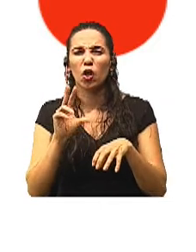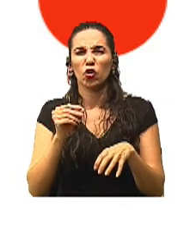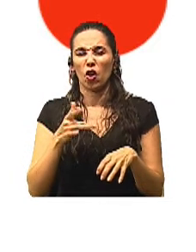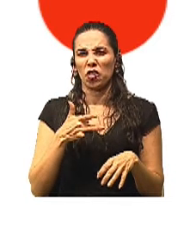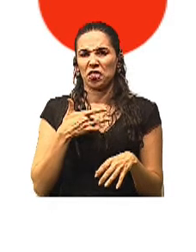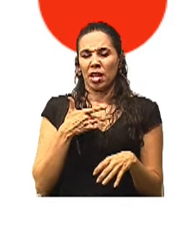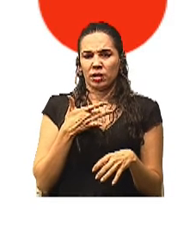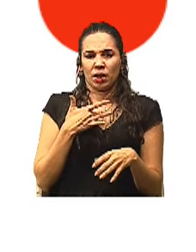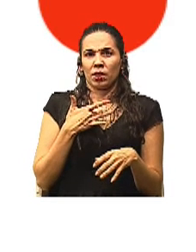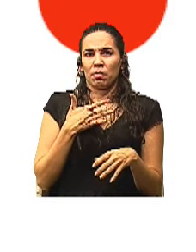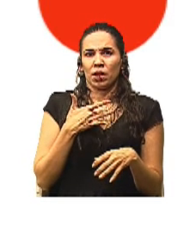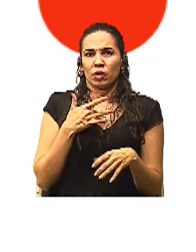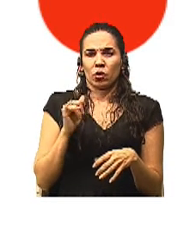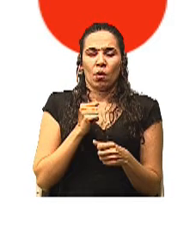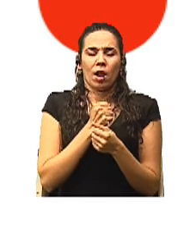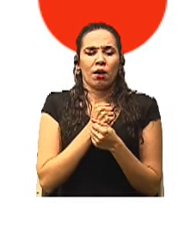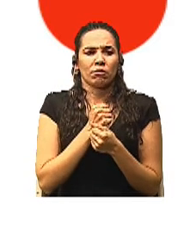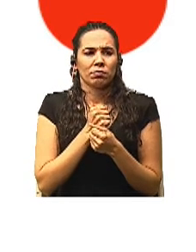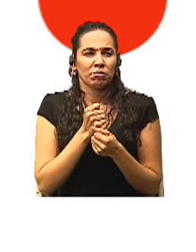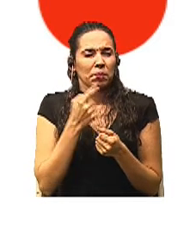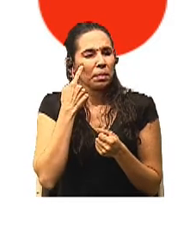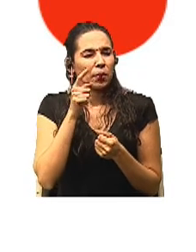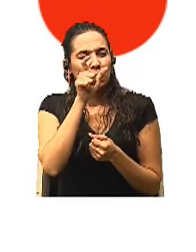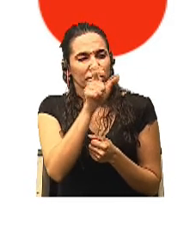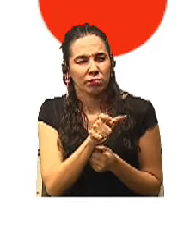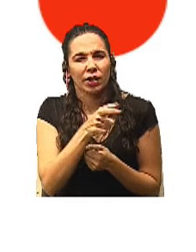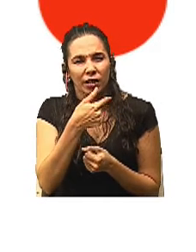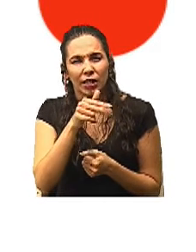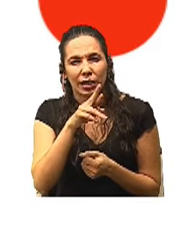esos sentimientos por él.